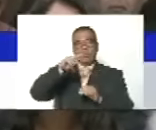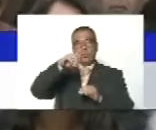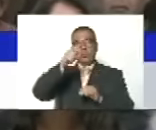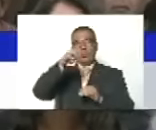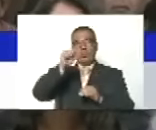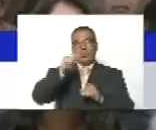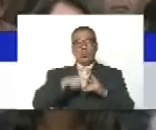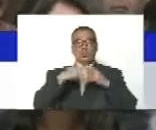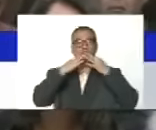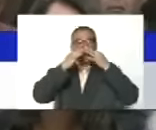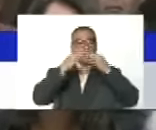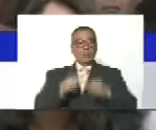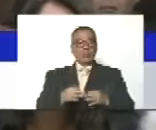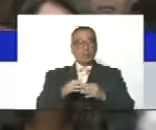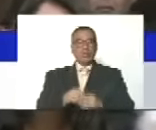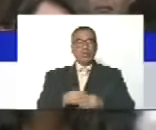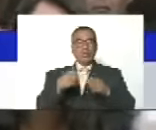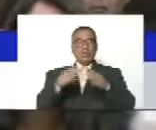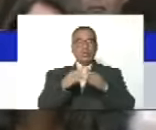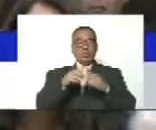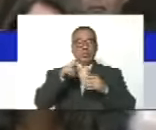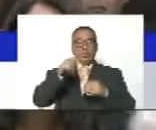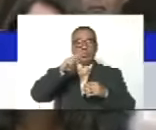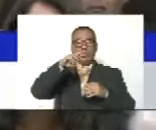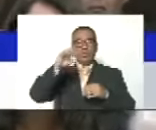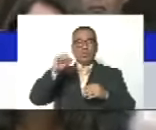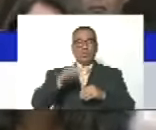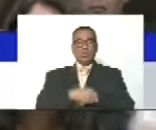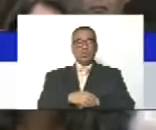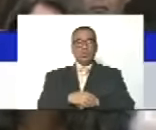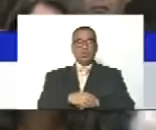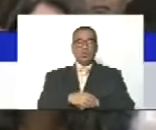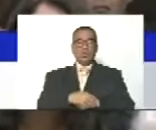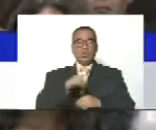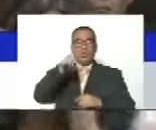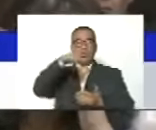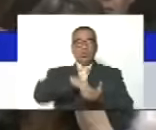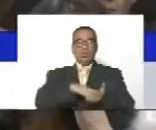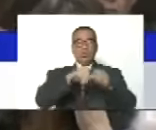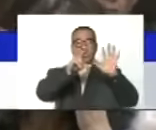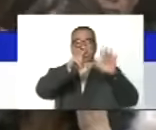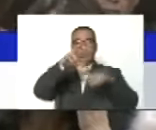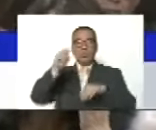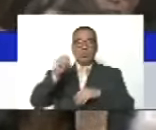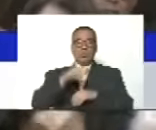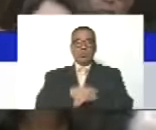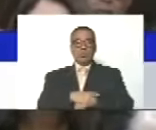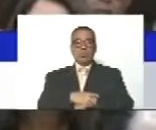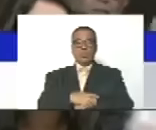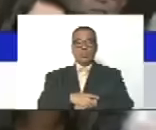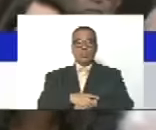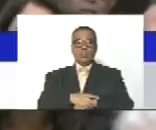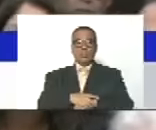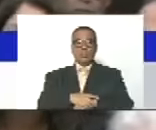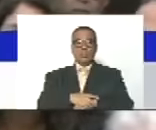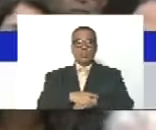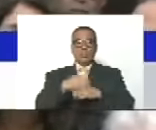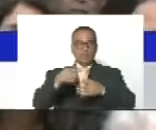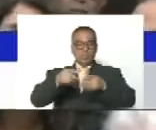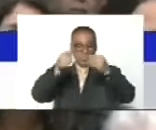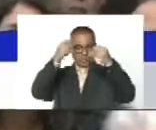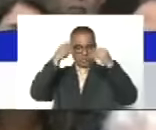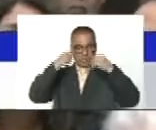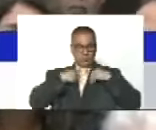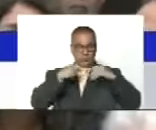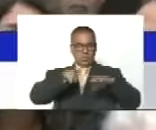el Salón Oficial y el Salón Arturo Michelena. En el 1980 fue condecorado con